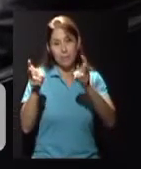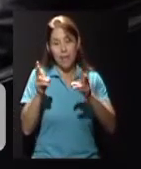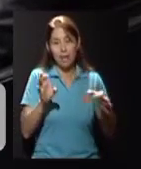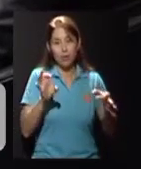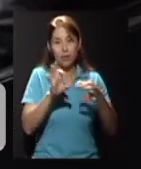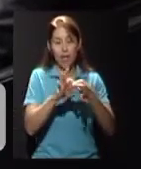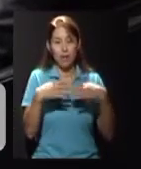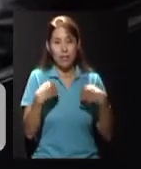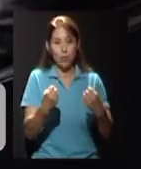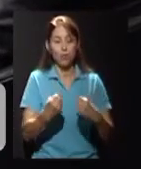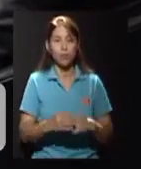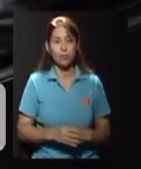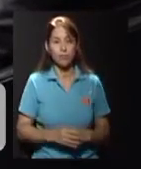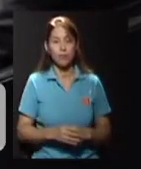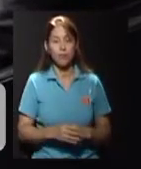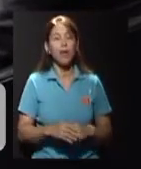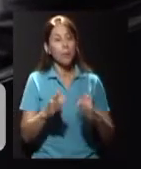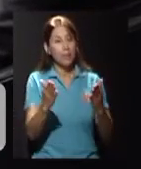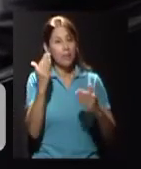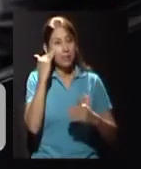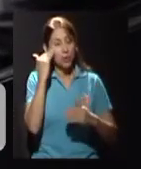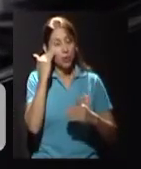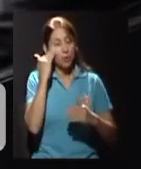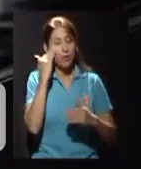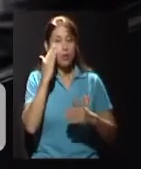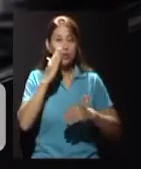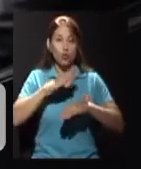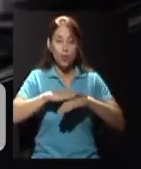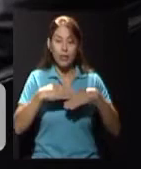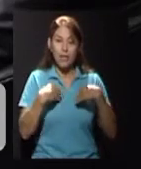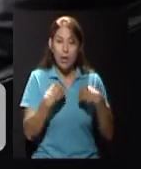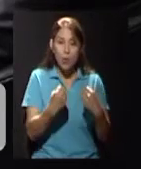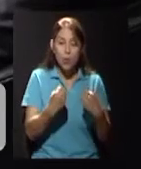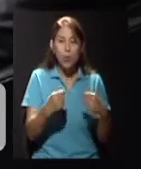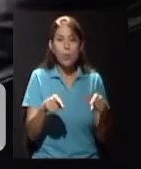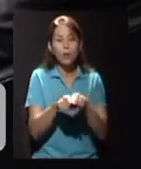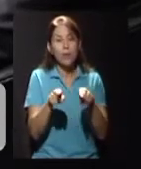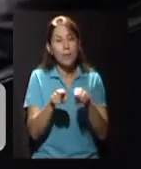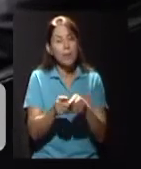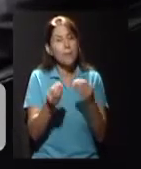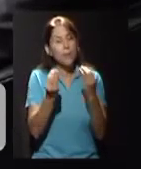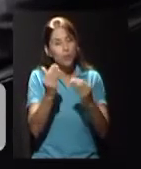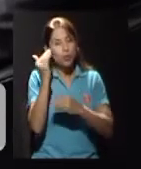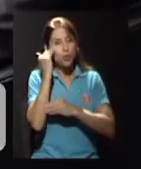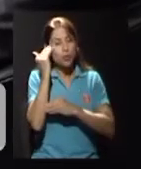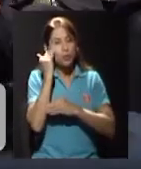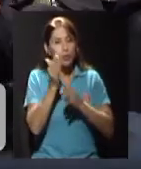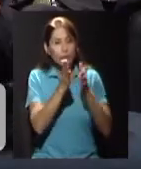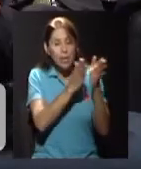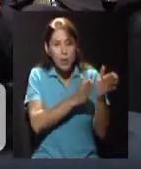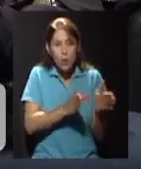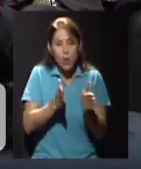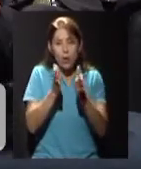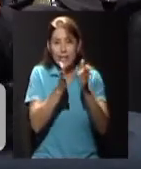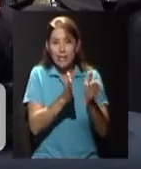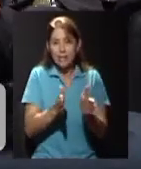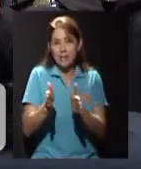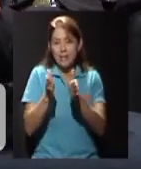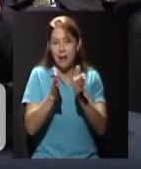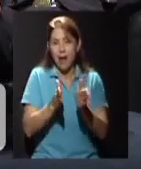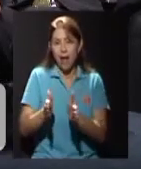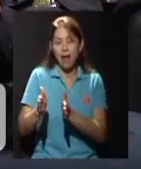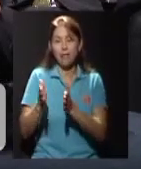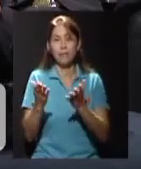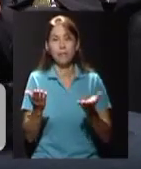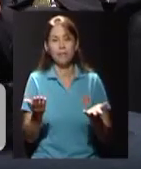tienen conocimientos de salud pero a la vez tienen mucho de logística de me atrevo de decir